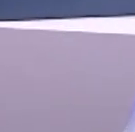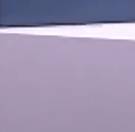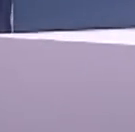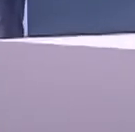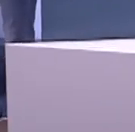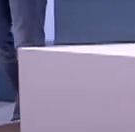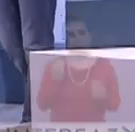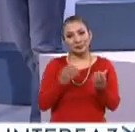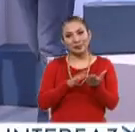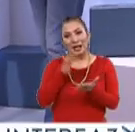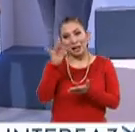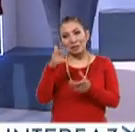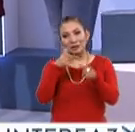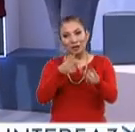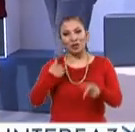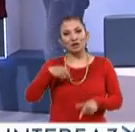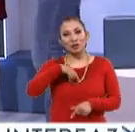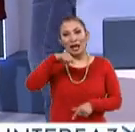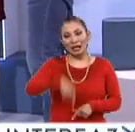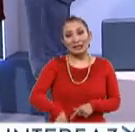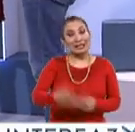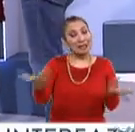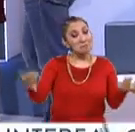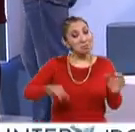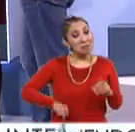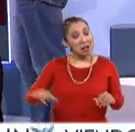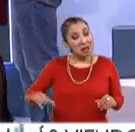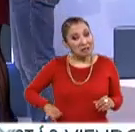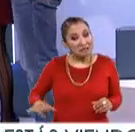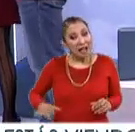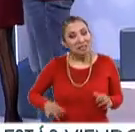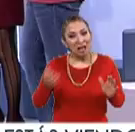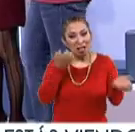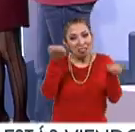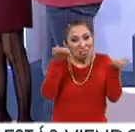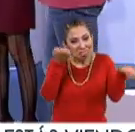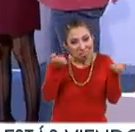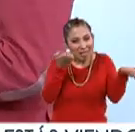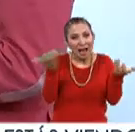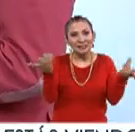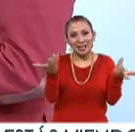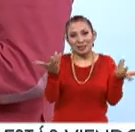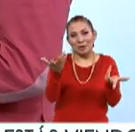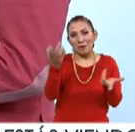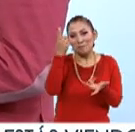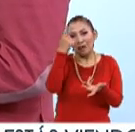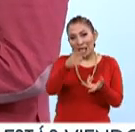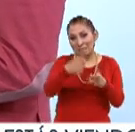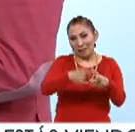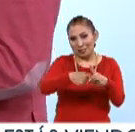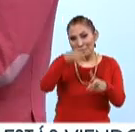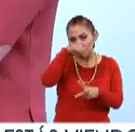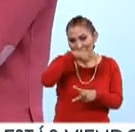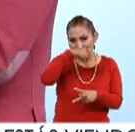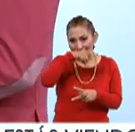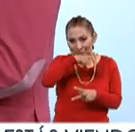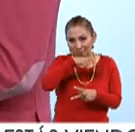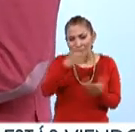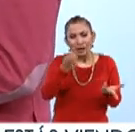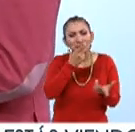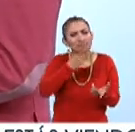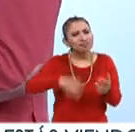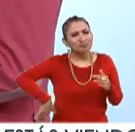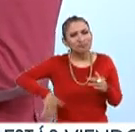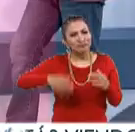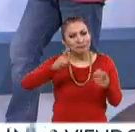Bueno, pues muchas gracias por continuar con nosotros en este interesantísimo ejercicio que estamos llevando a cabo de la matemática maya. Y nos decía